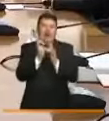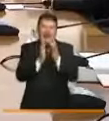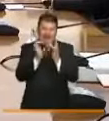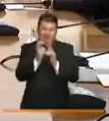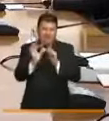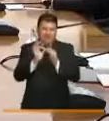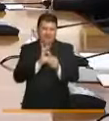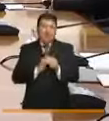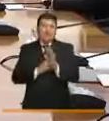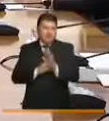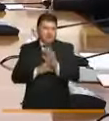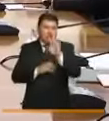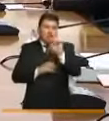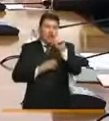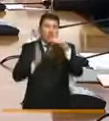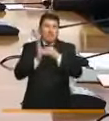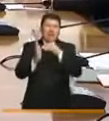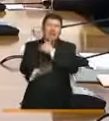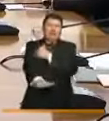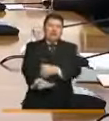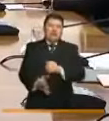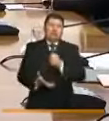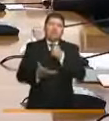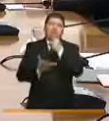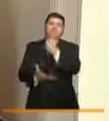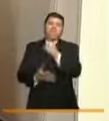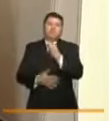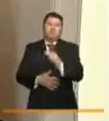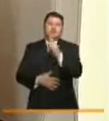95.000 millones de pesos, presidente, que le vamos a llegar a